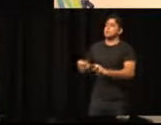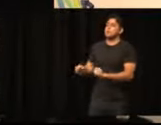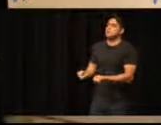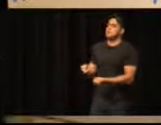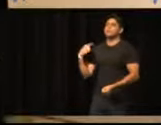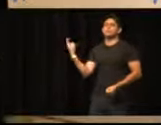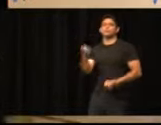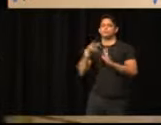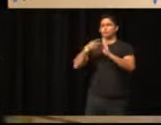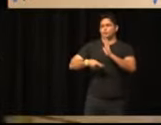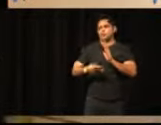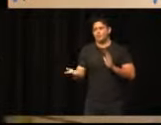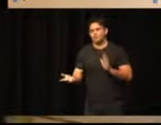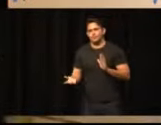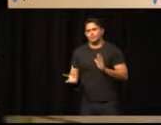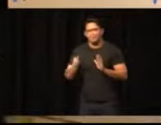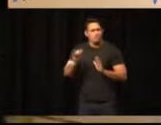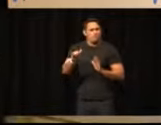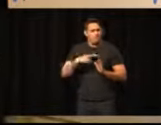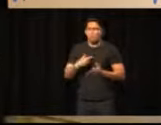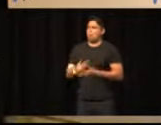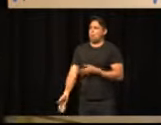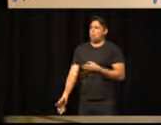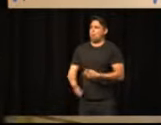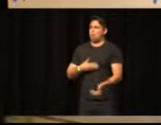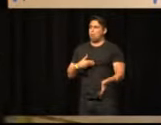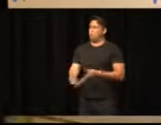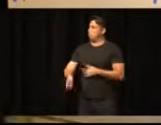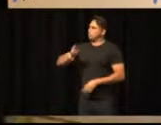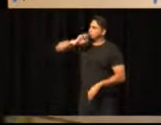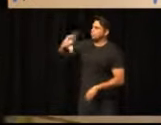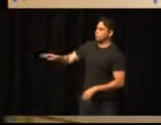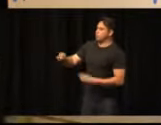en defensa de todos nuestros prudencias, porque si no hay